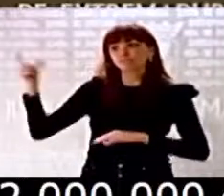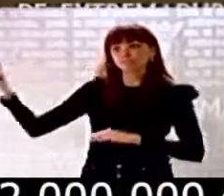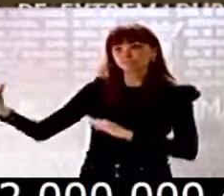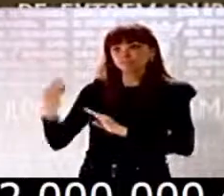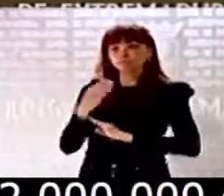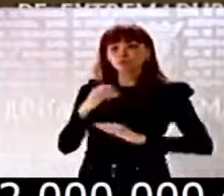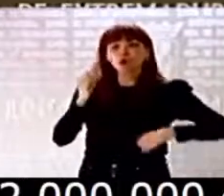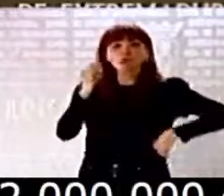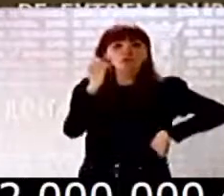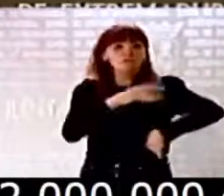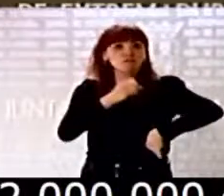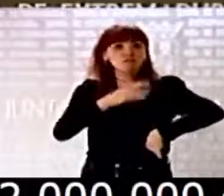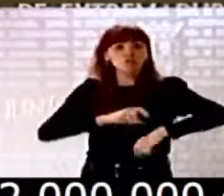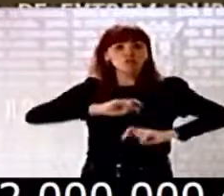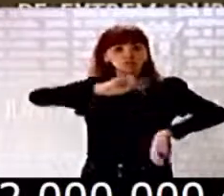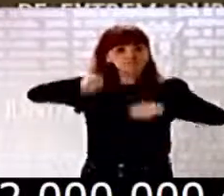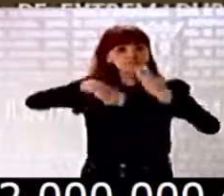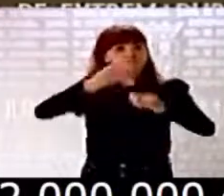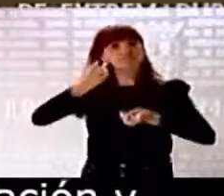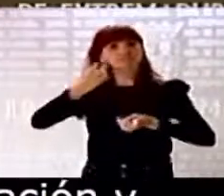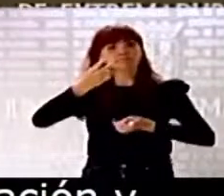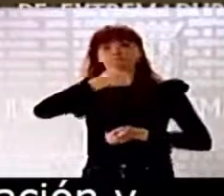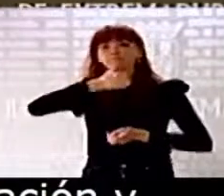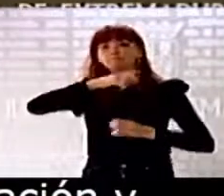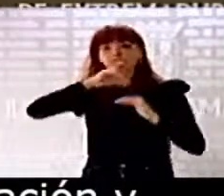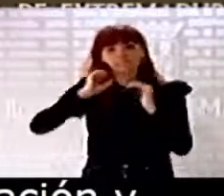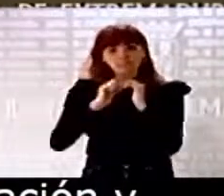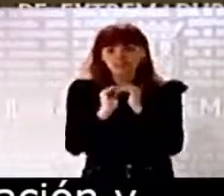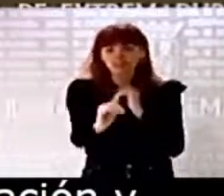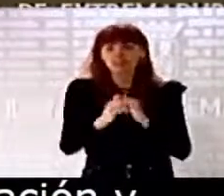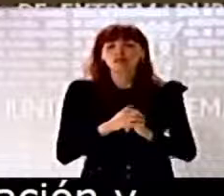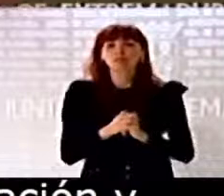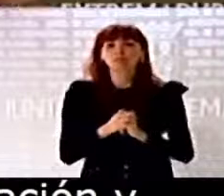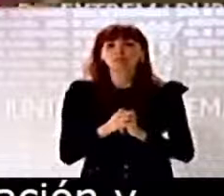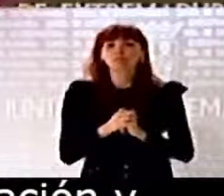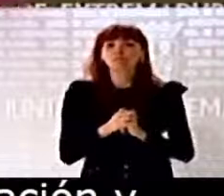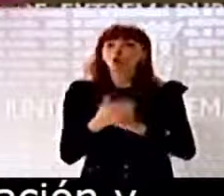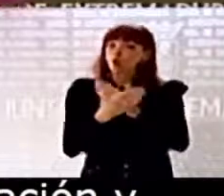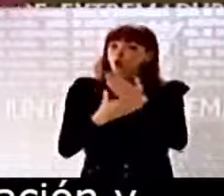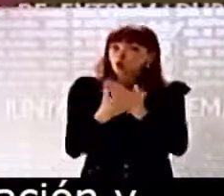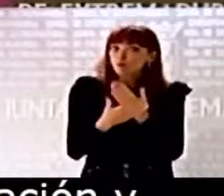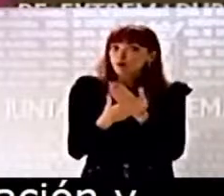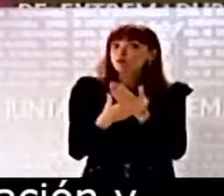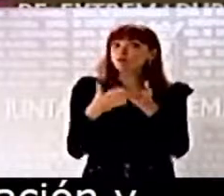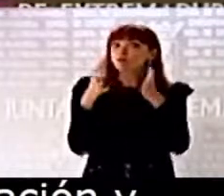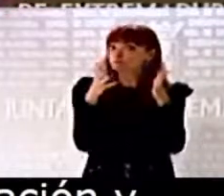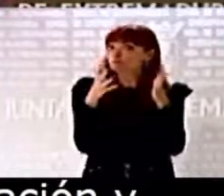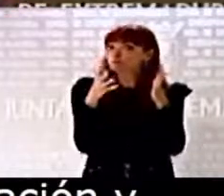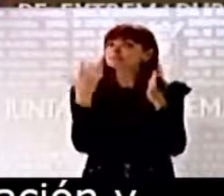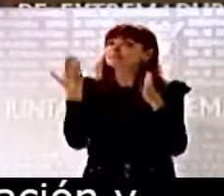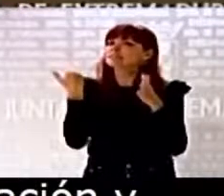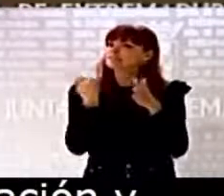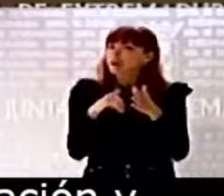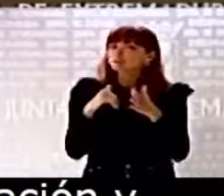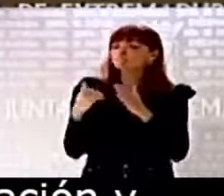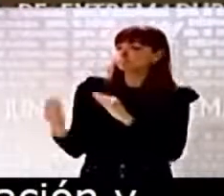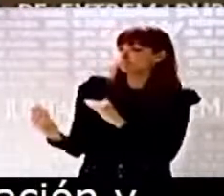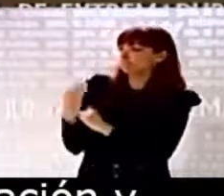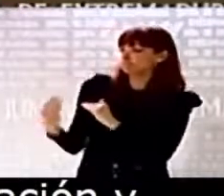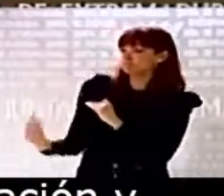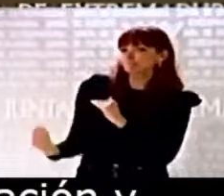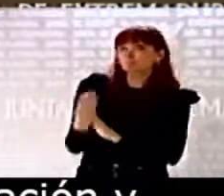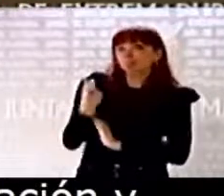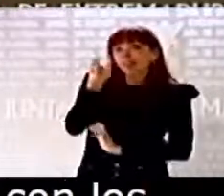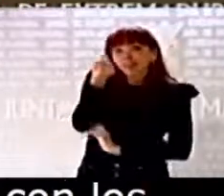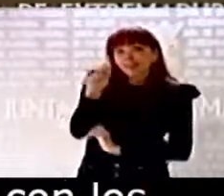transformación y resiliencia. Empiezan a venir al Consejo de Gobierno convocatorias que tienen que ver con los dineros de